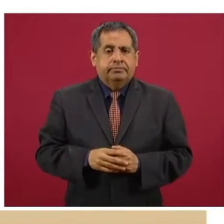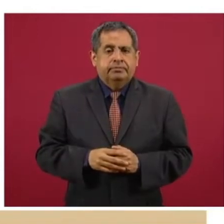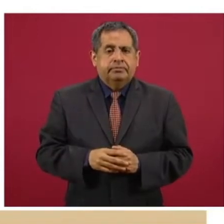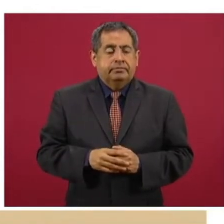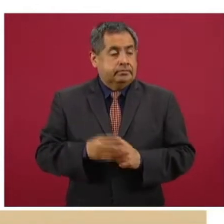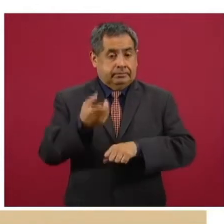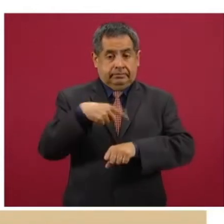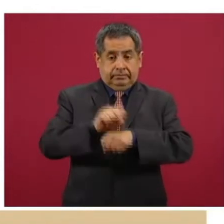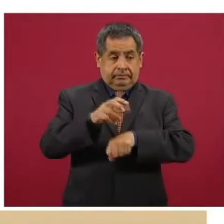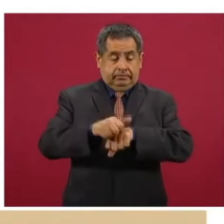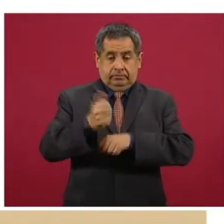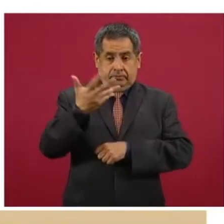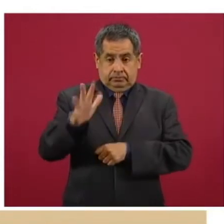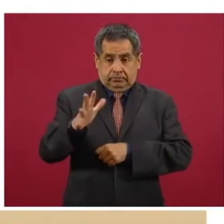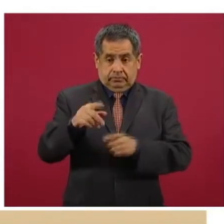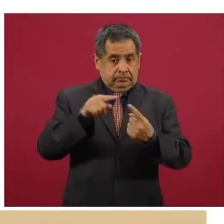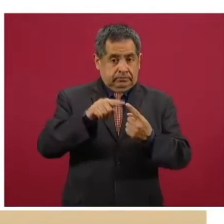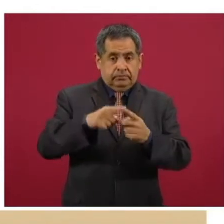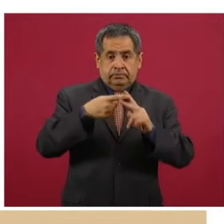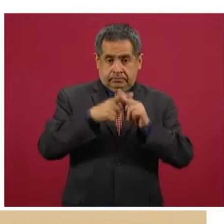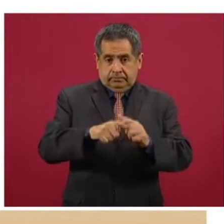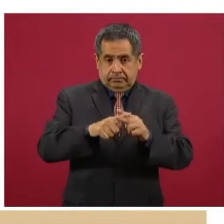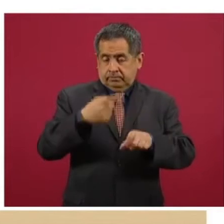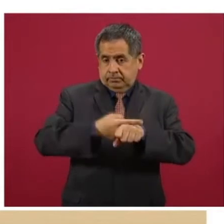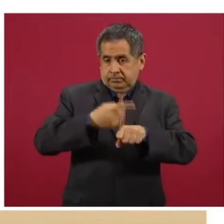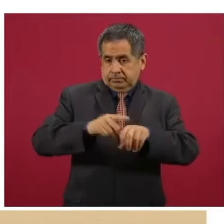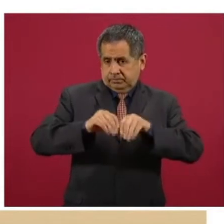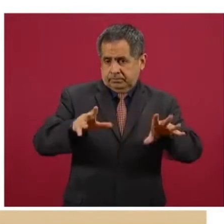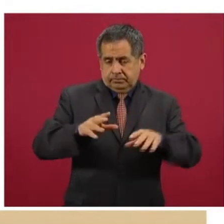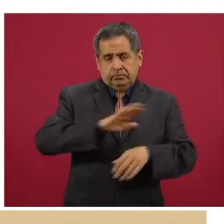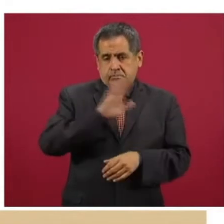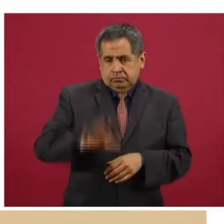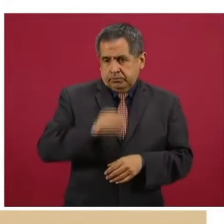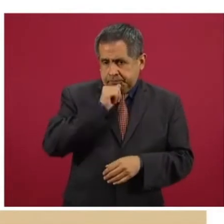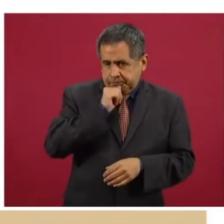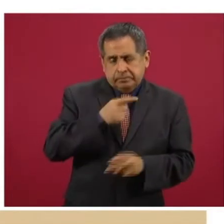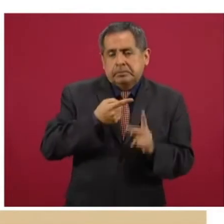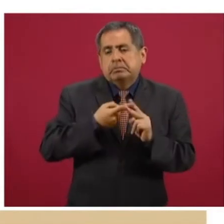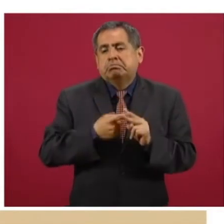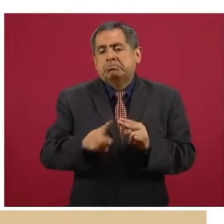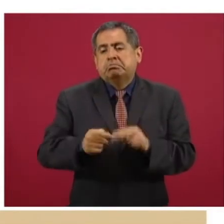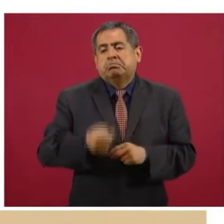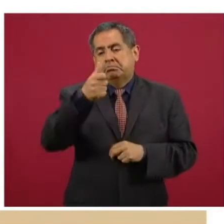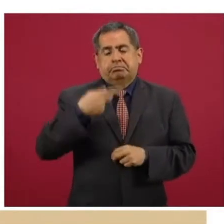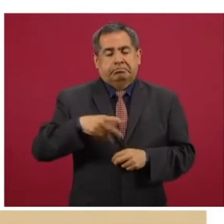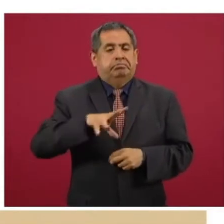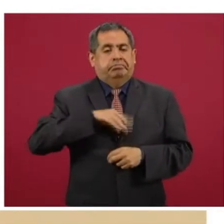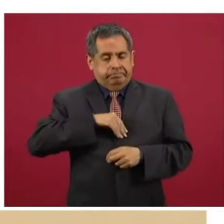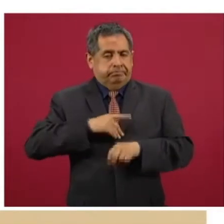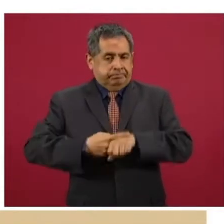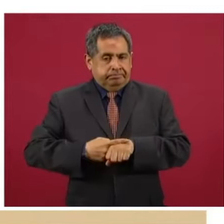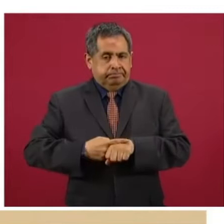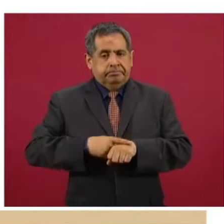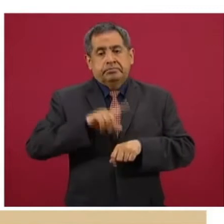semana 10, que es cuando empezó la epidemia, ahí no teníamos afortunadamente ninguna defunción, apenas el primer caso,